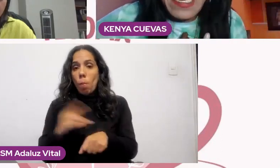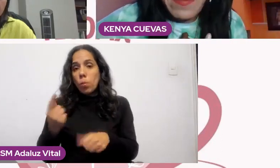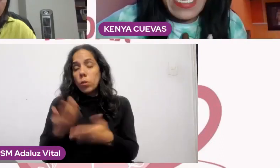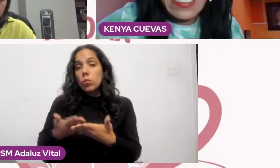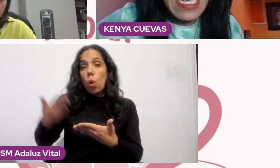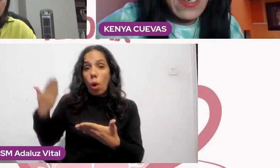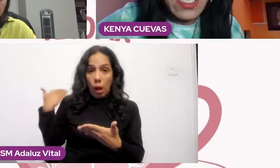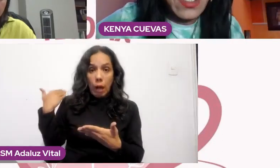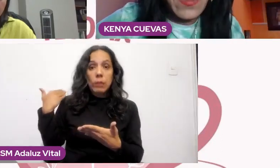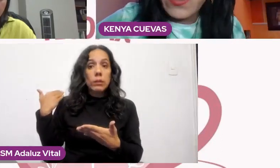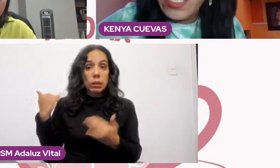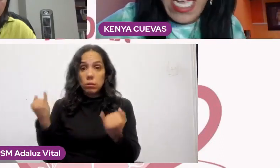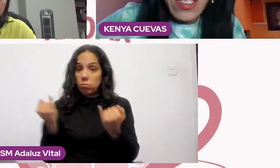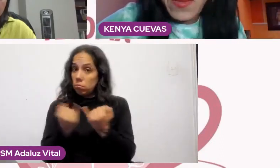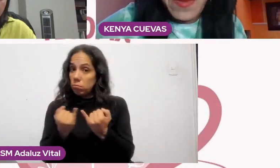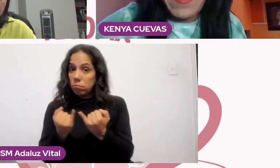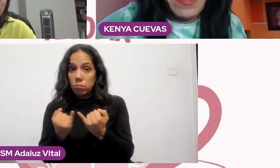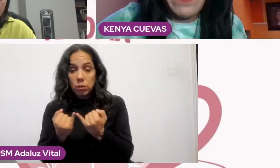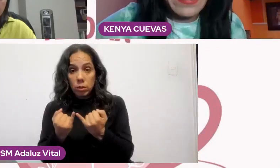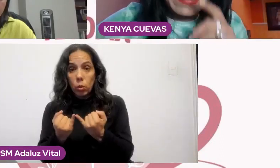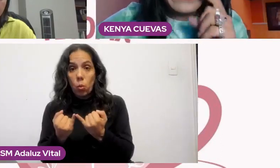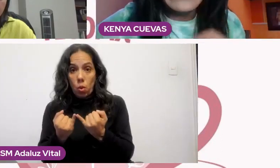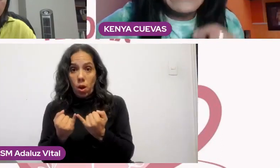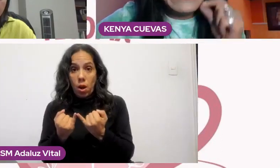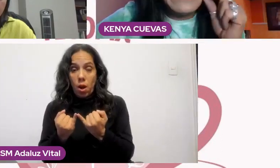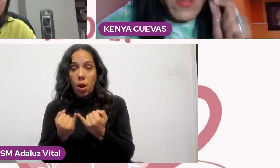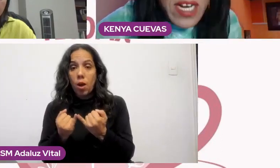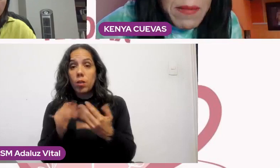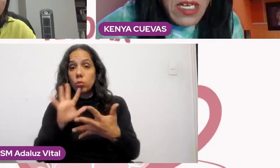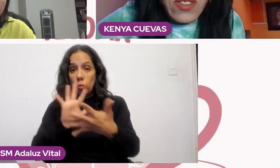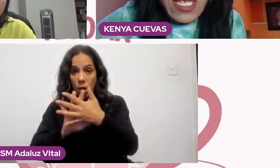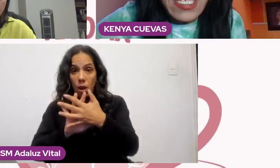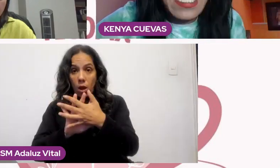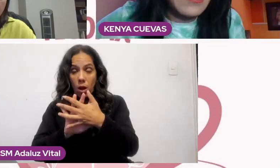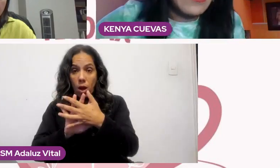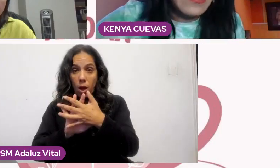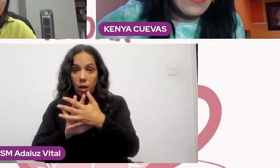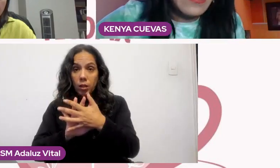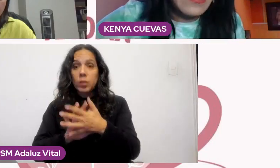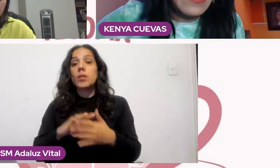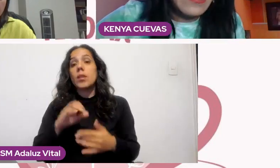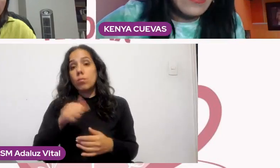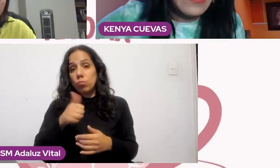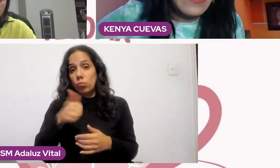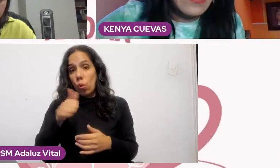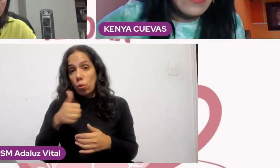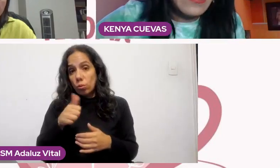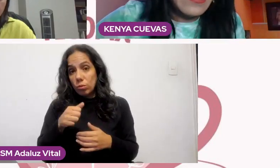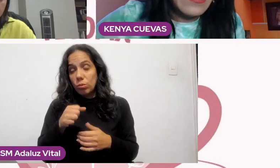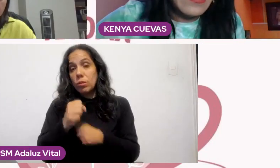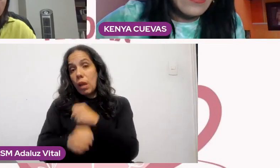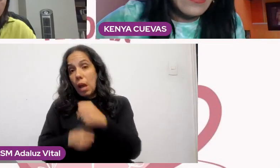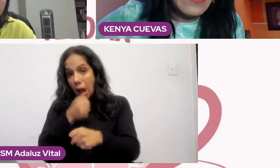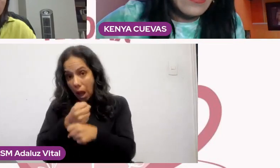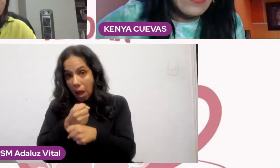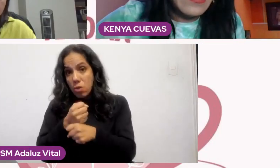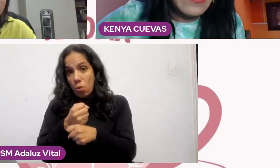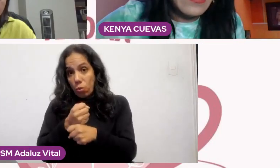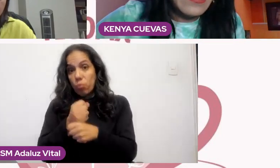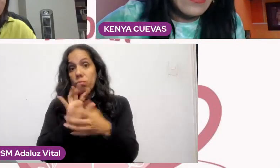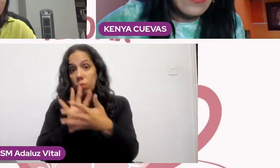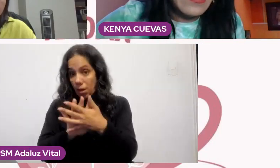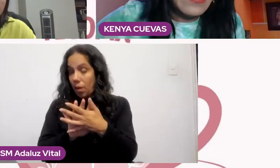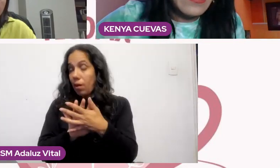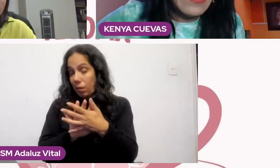también me criminalizaron, estuve 11 años privada de mi libertad y logré mi inocencia, salí absuelta del delito. Sin